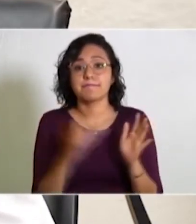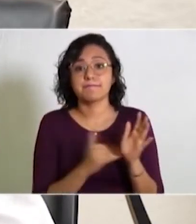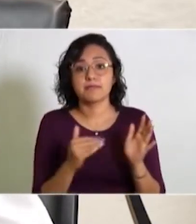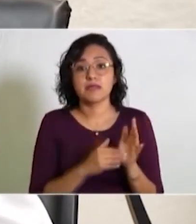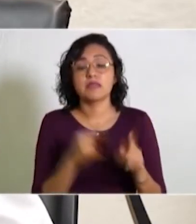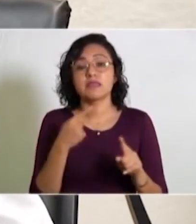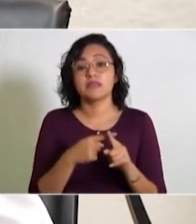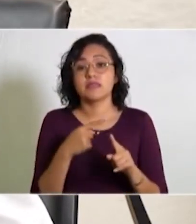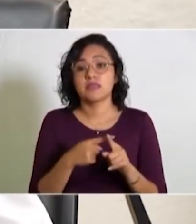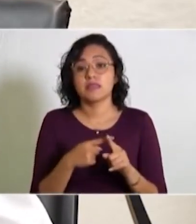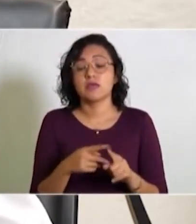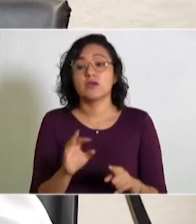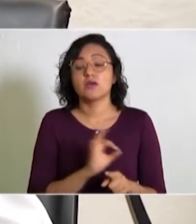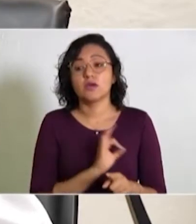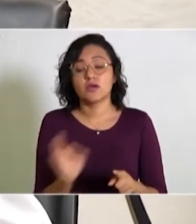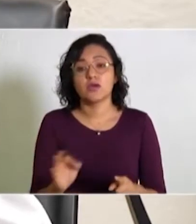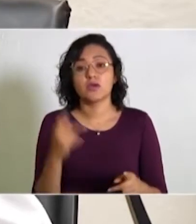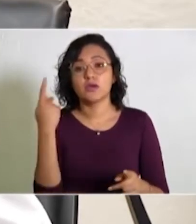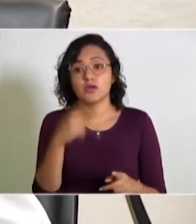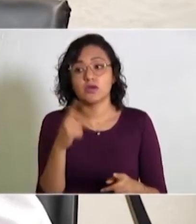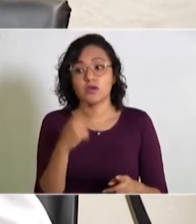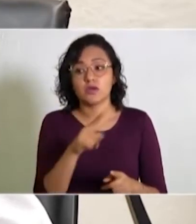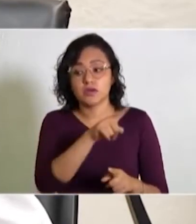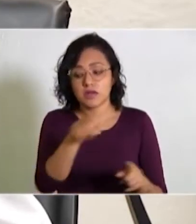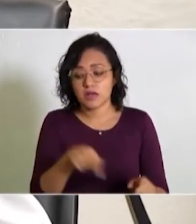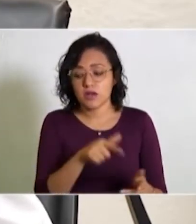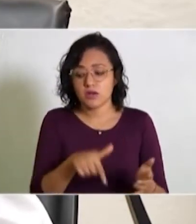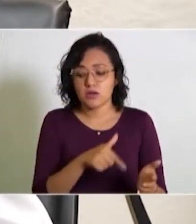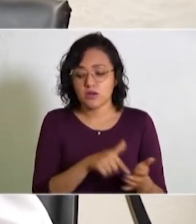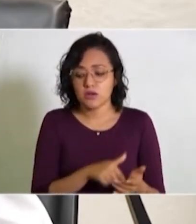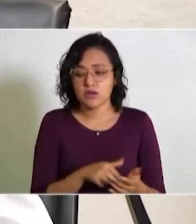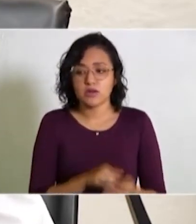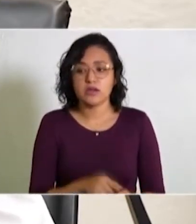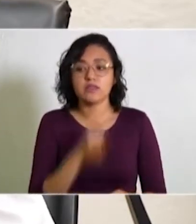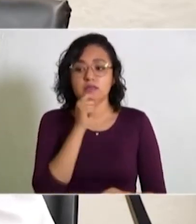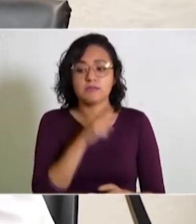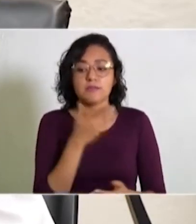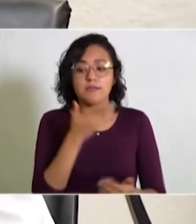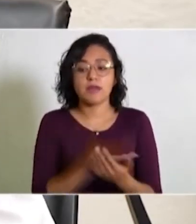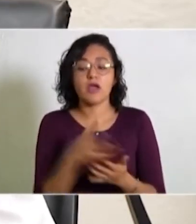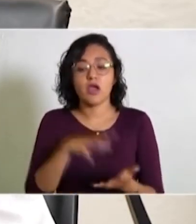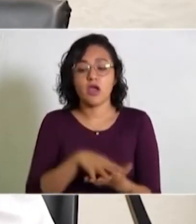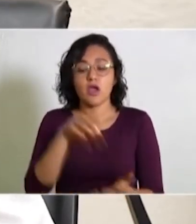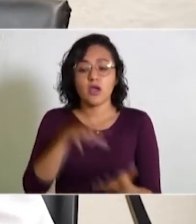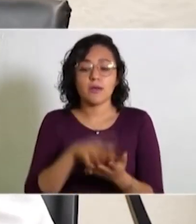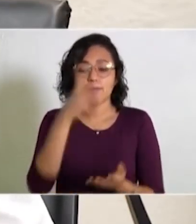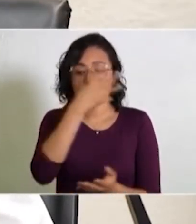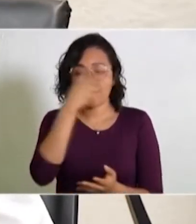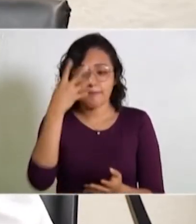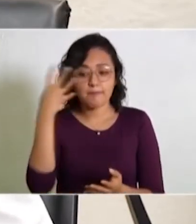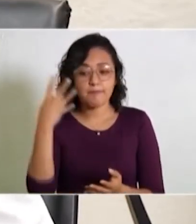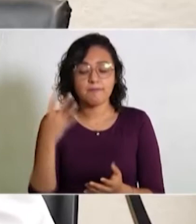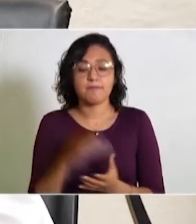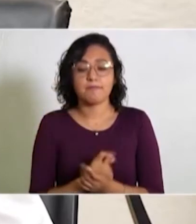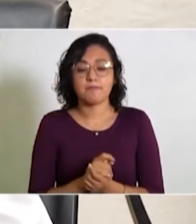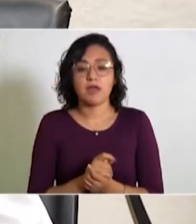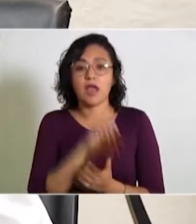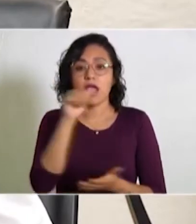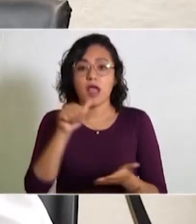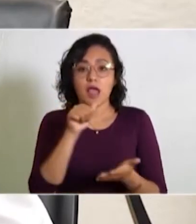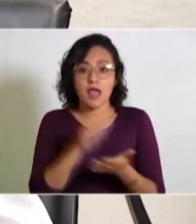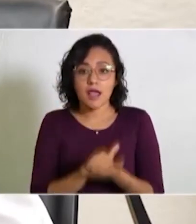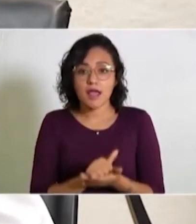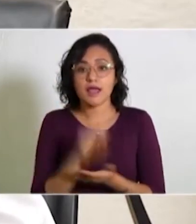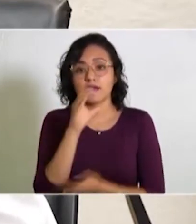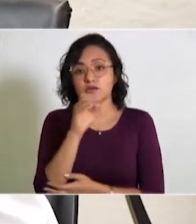que acredite la posesión legal del terreno. Adicionalmente, se le solicita copias simples de identificación oficial, acta de